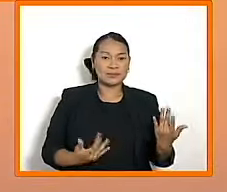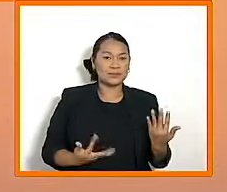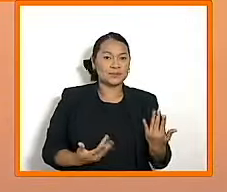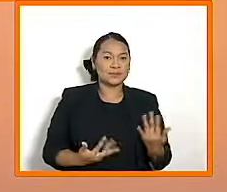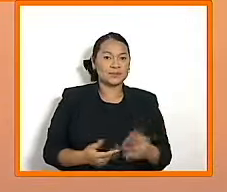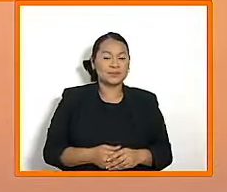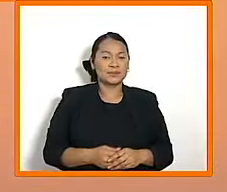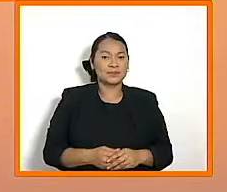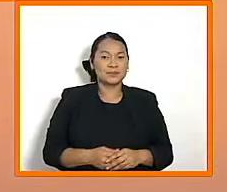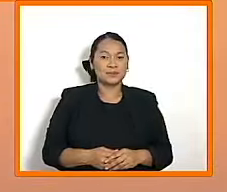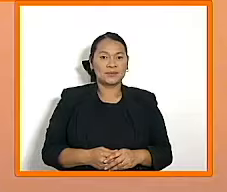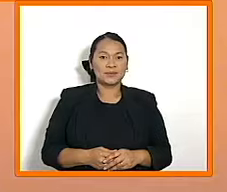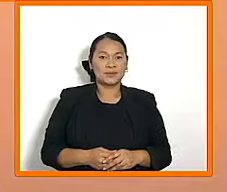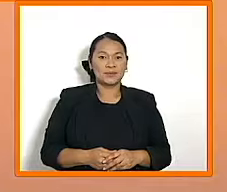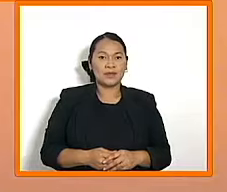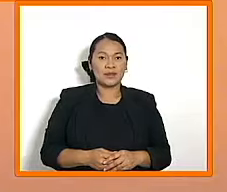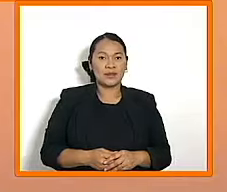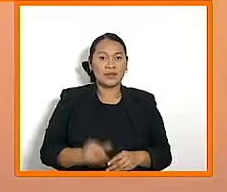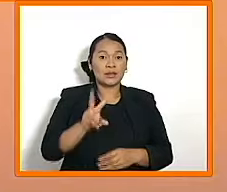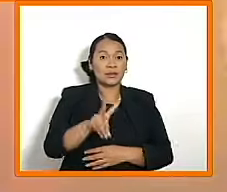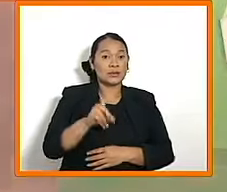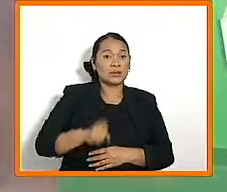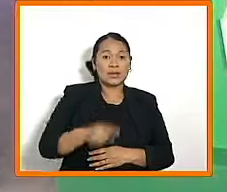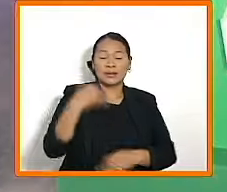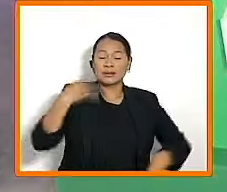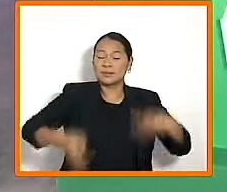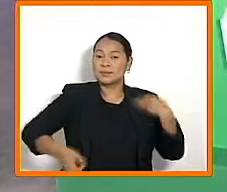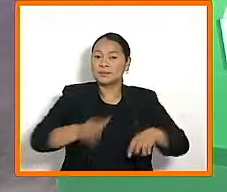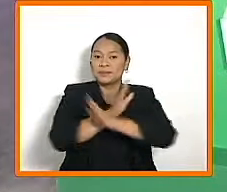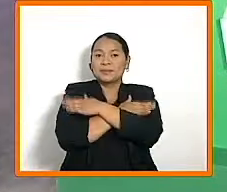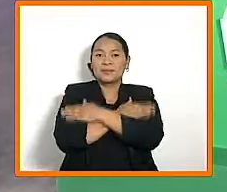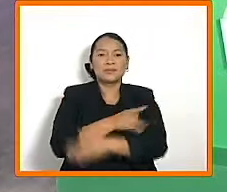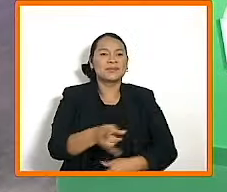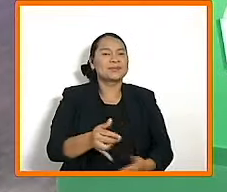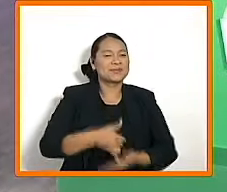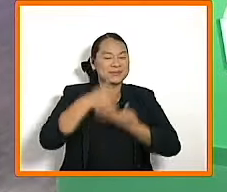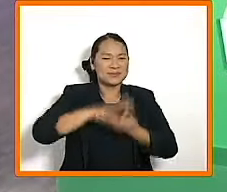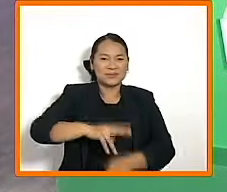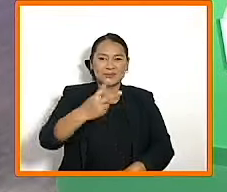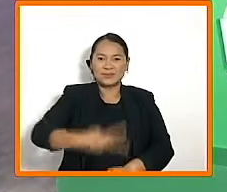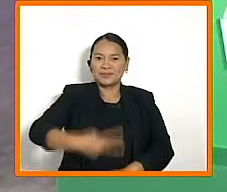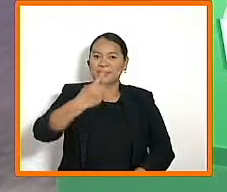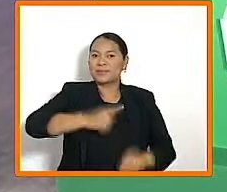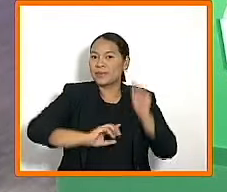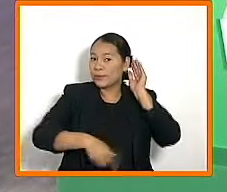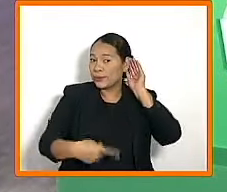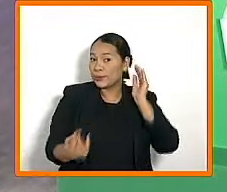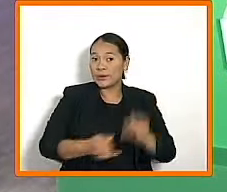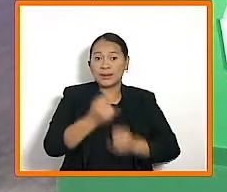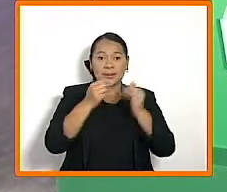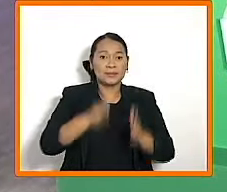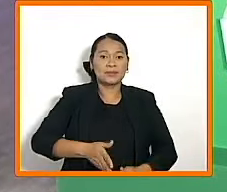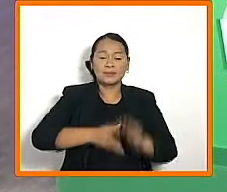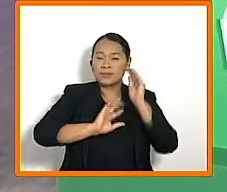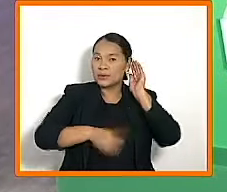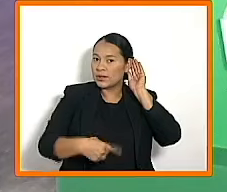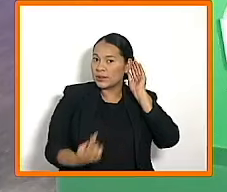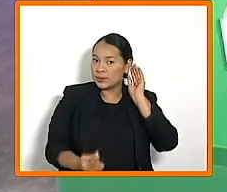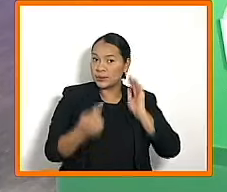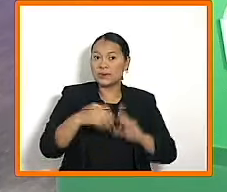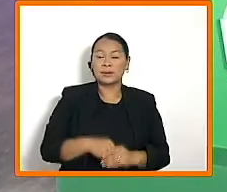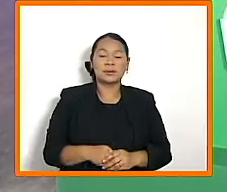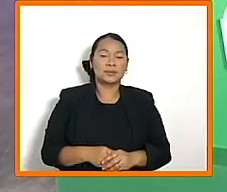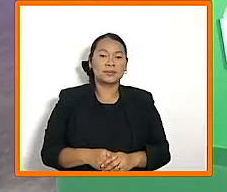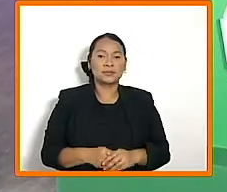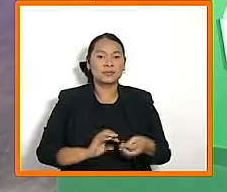suerte 2x felicidades tu premio se multiplica por dos esta mañana en diaria si es es parte de nuestros jugadores para más uno